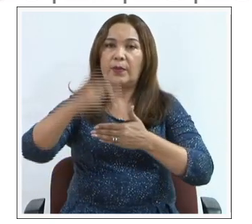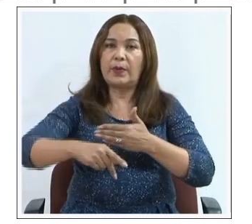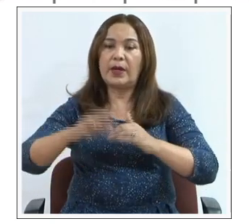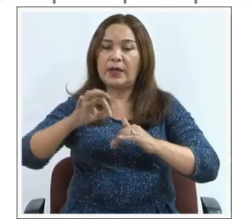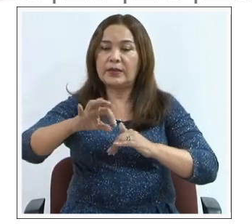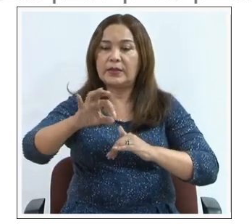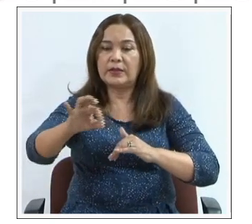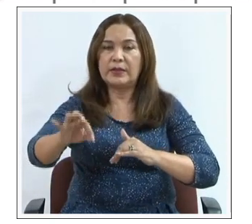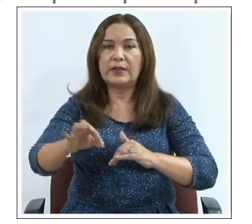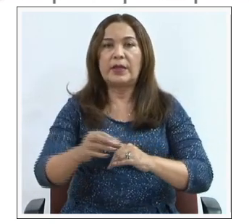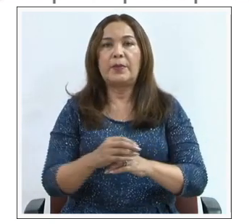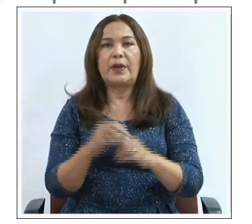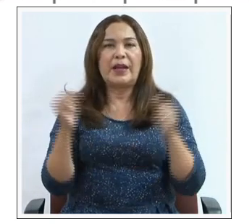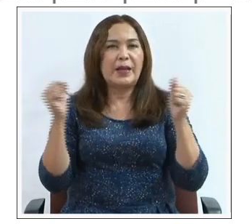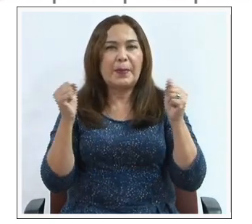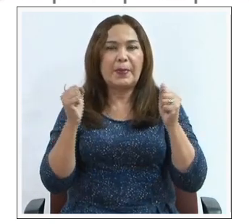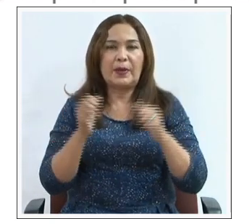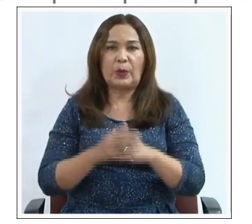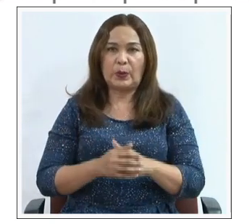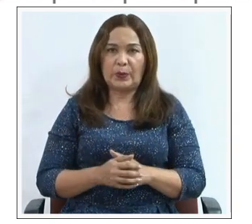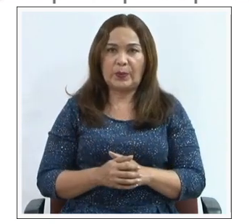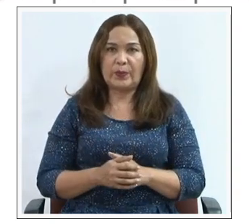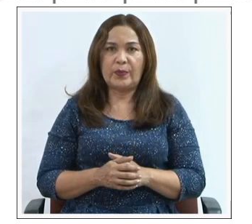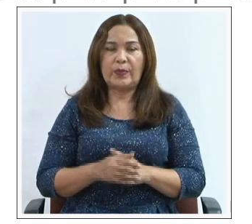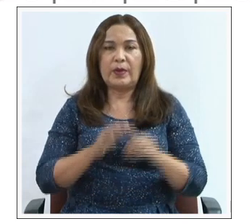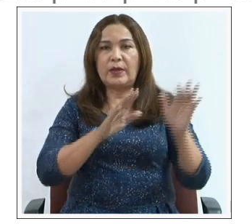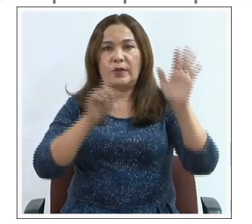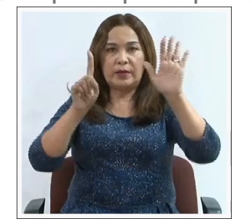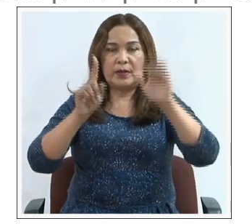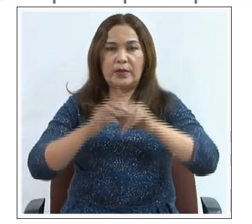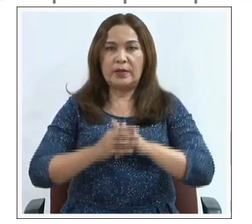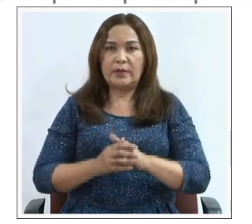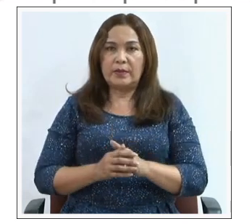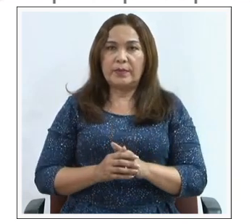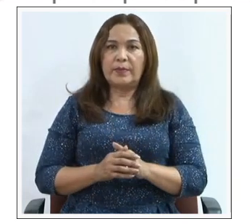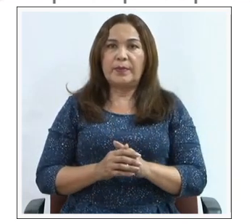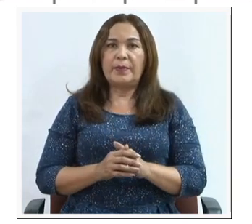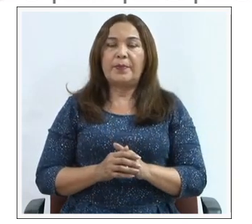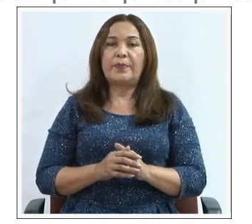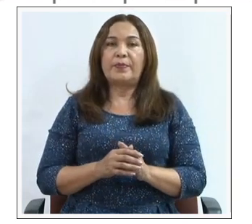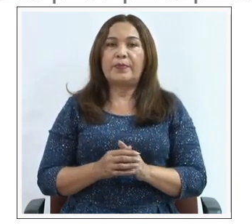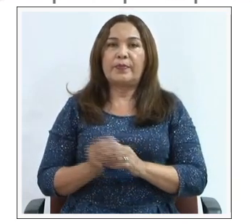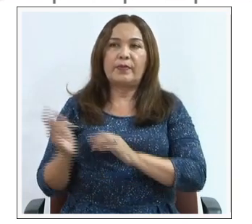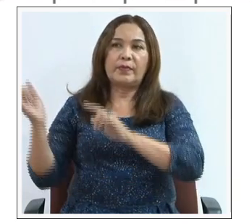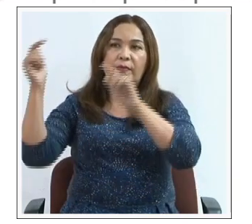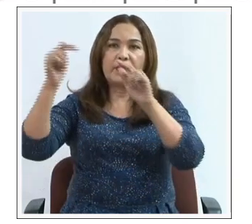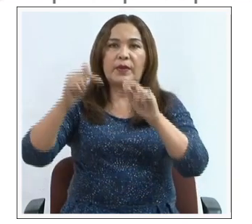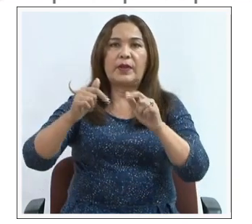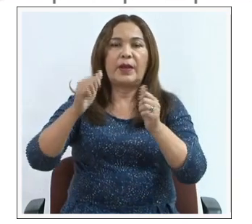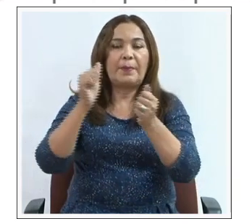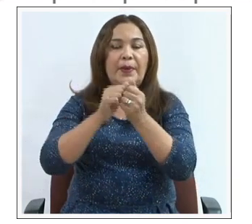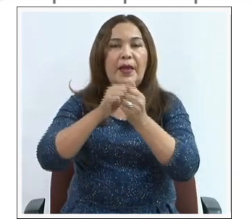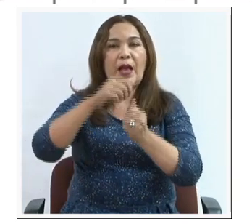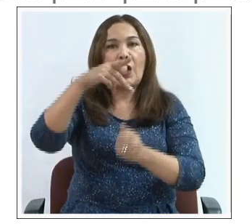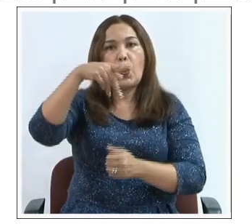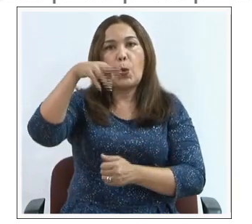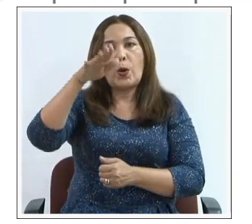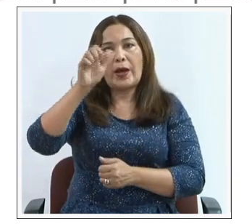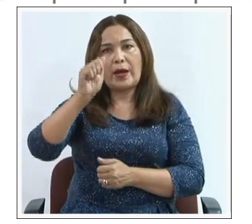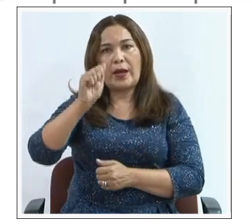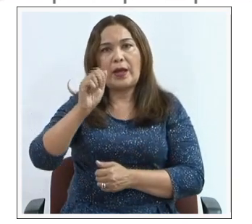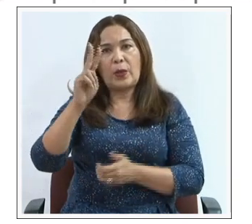de siembra invierno día 16 repatriación de la abuela kueka